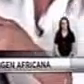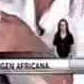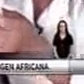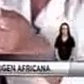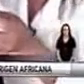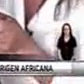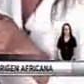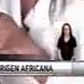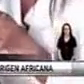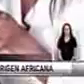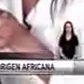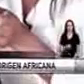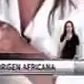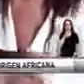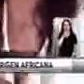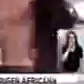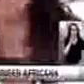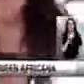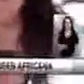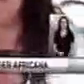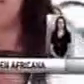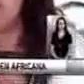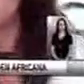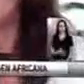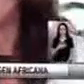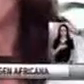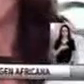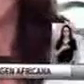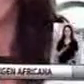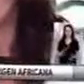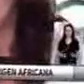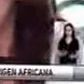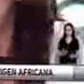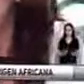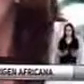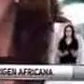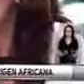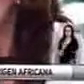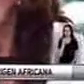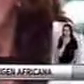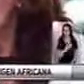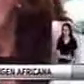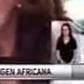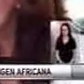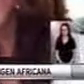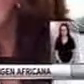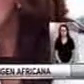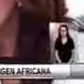De pollo. Le gusta la fritura. Acá, rica.